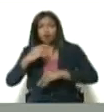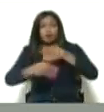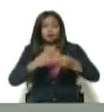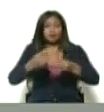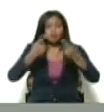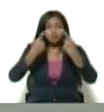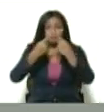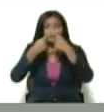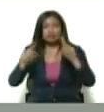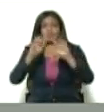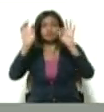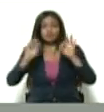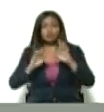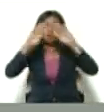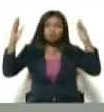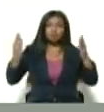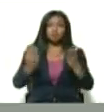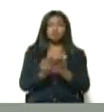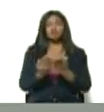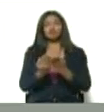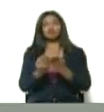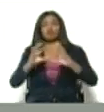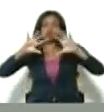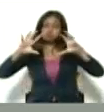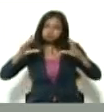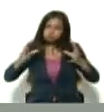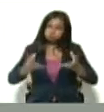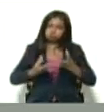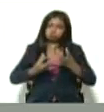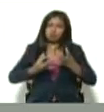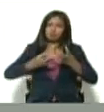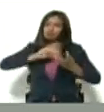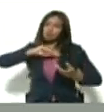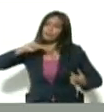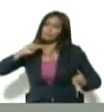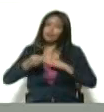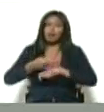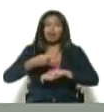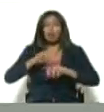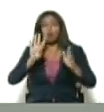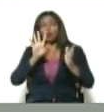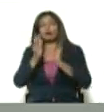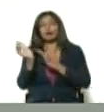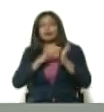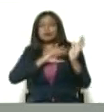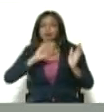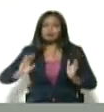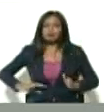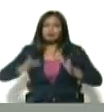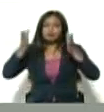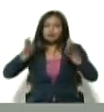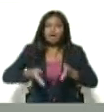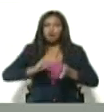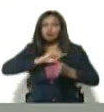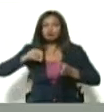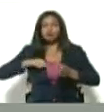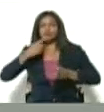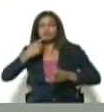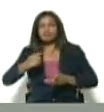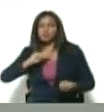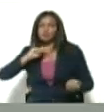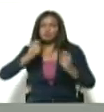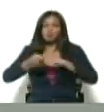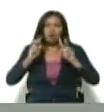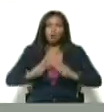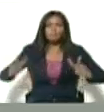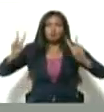del dolor, de la pandemia. Y nosotros los cristianos decimos, ese mundo tiene que nacer de los valores de Cristo,